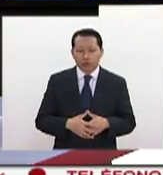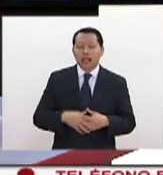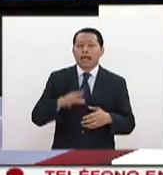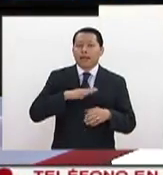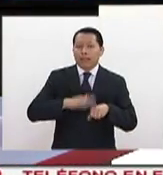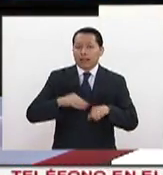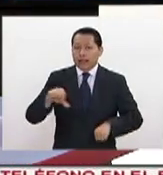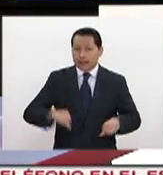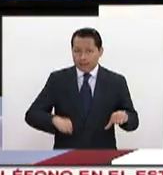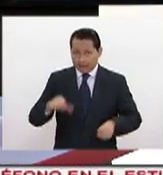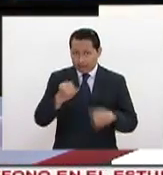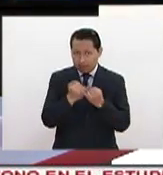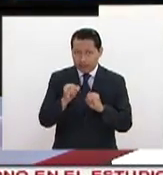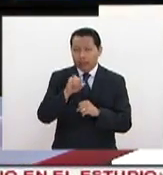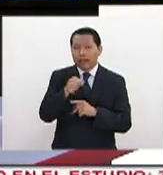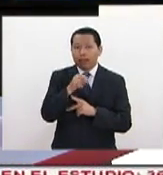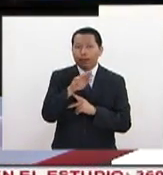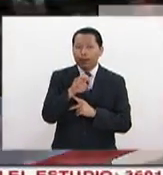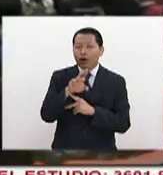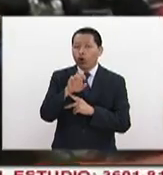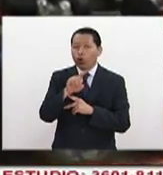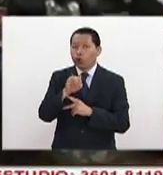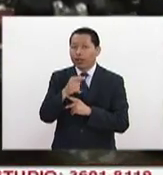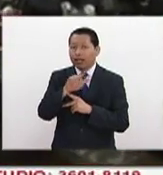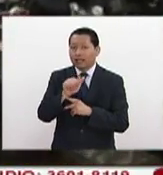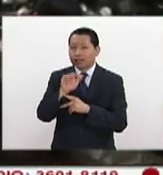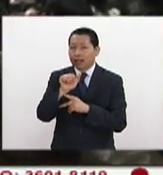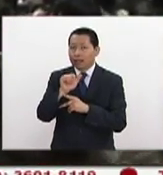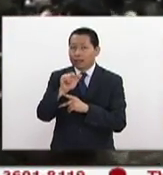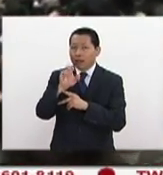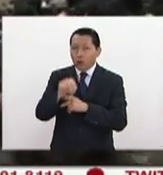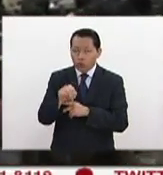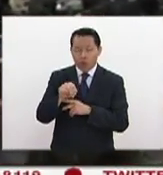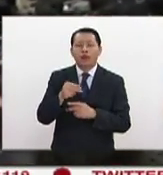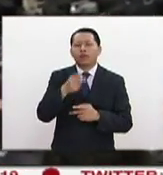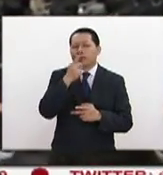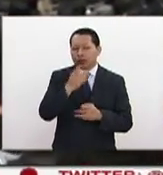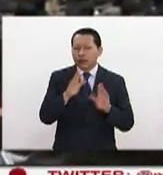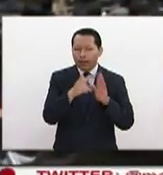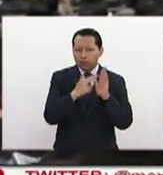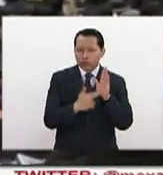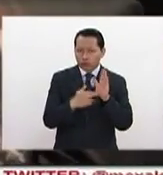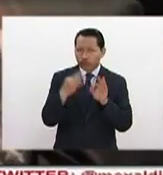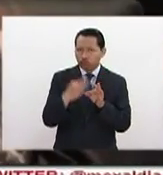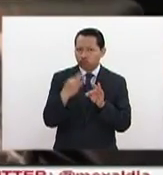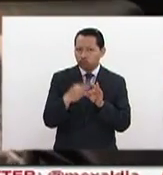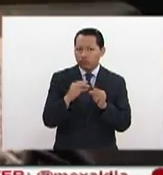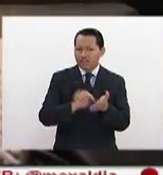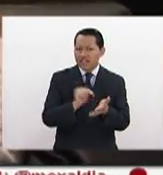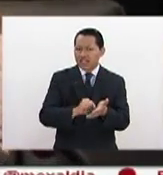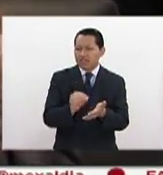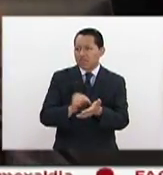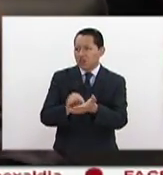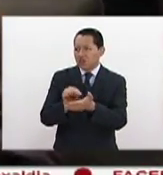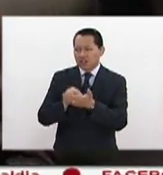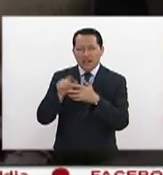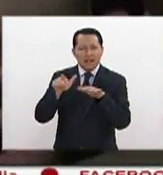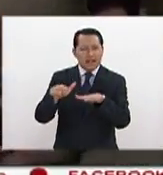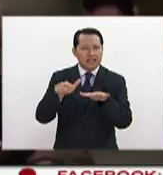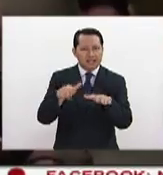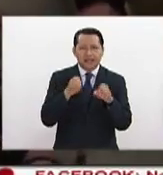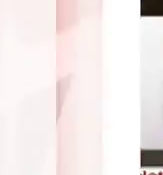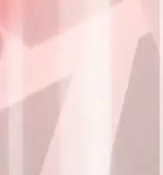En más actividad de los independientes, Jaime Rodríguez Calderón, el Bronco, informó que ya cumplió con el requisito de la distribución de firmas en 17 entidades